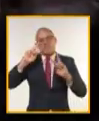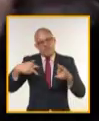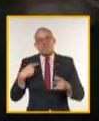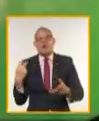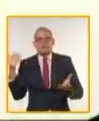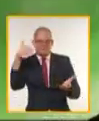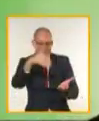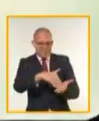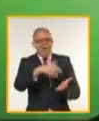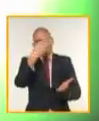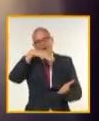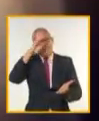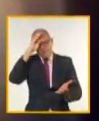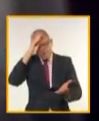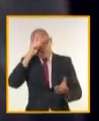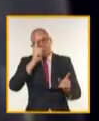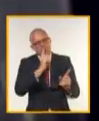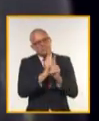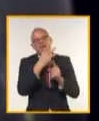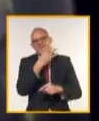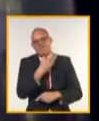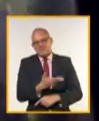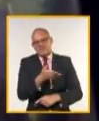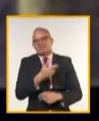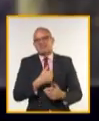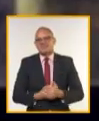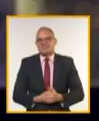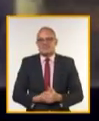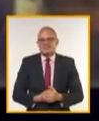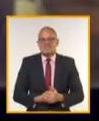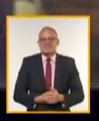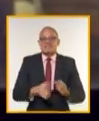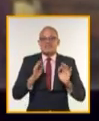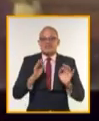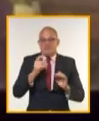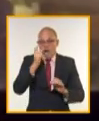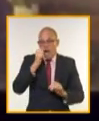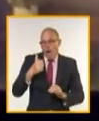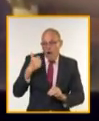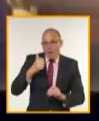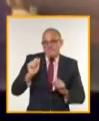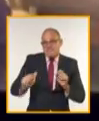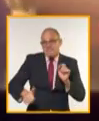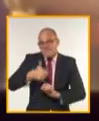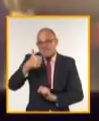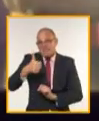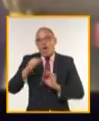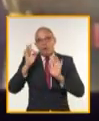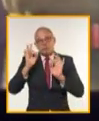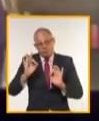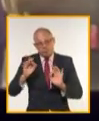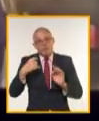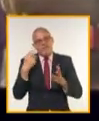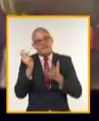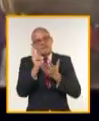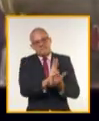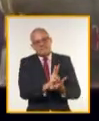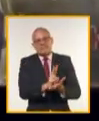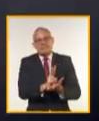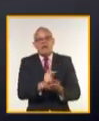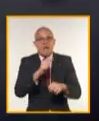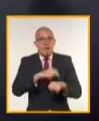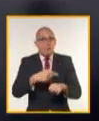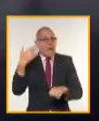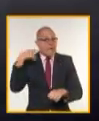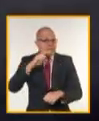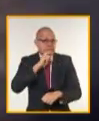visitas mutuas de alto nivel, convirtiéndose en el primer máximo dirigente chino en visitar oficialmente la isla, en un momento